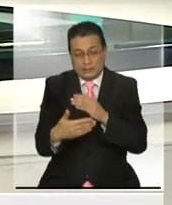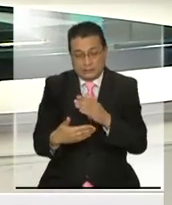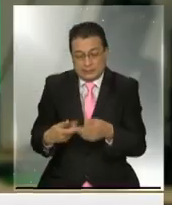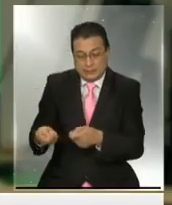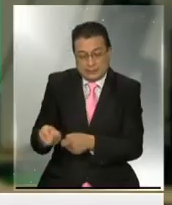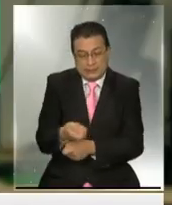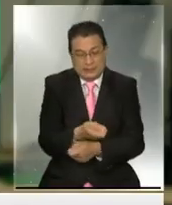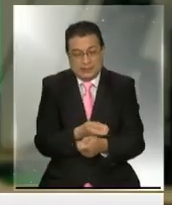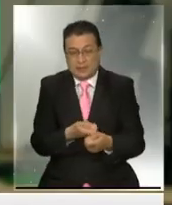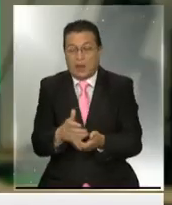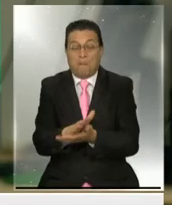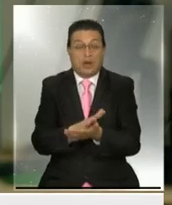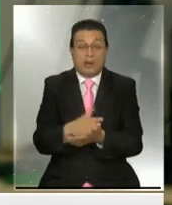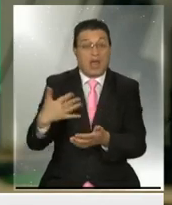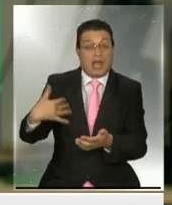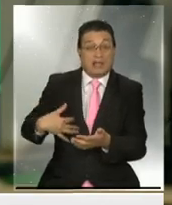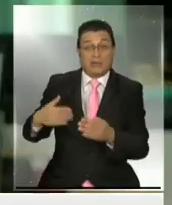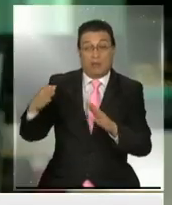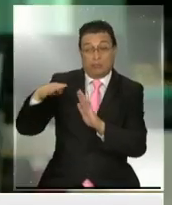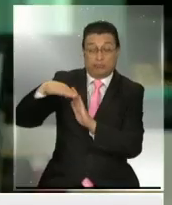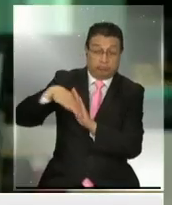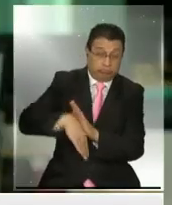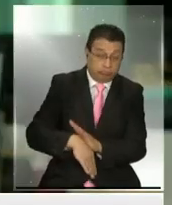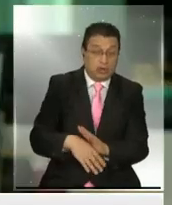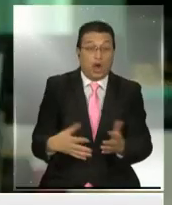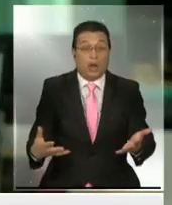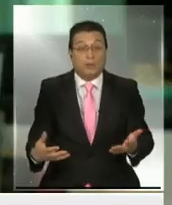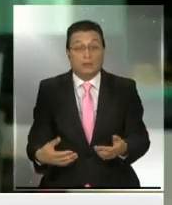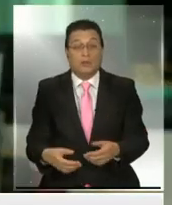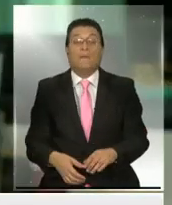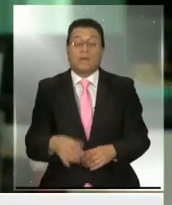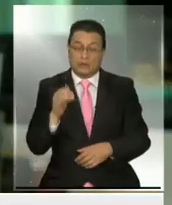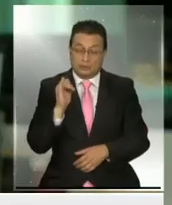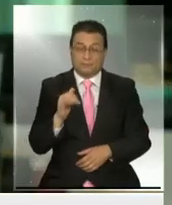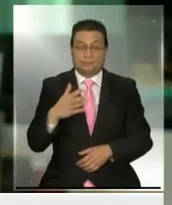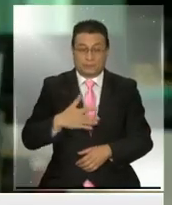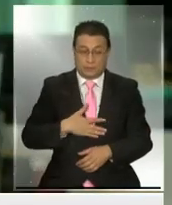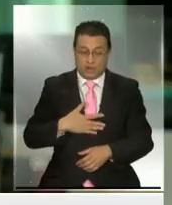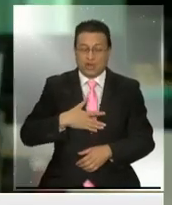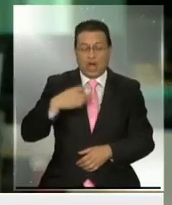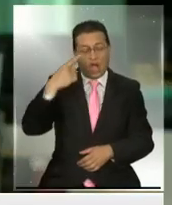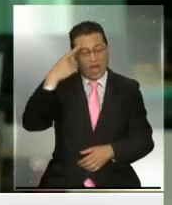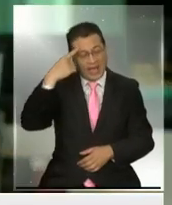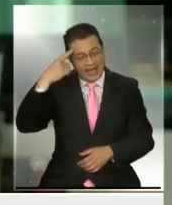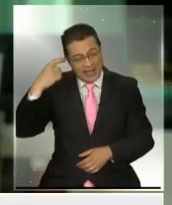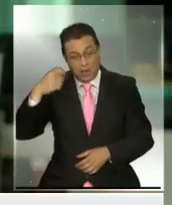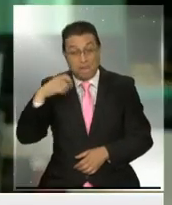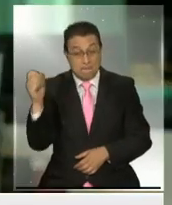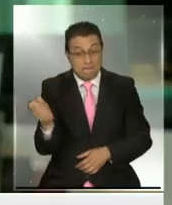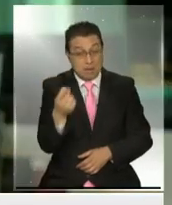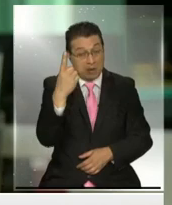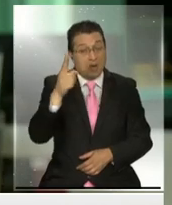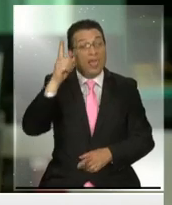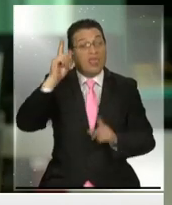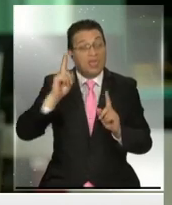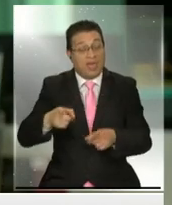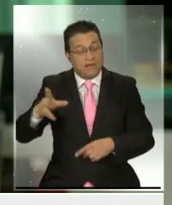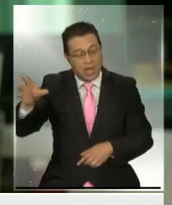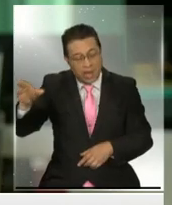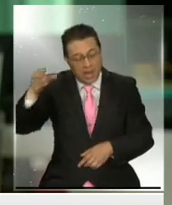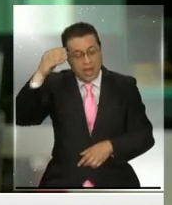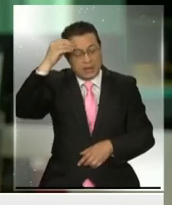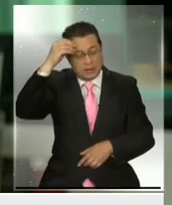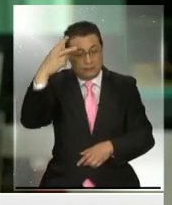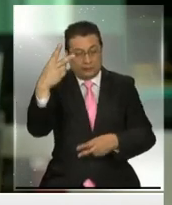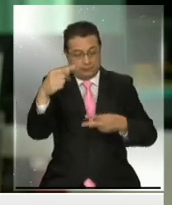como por ejemplo en argentina absolutamente o sea yo creo que lo primero que hay que entender y hay dos